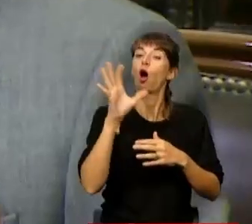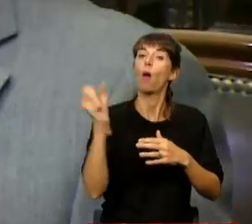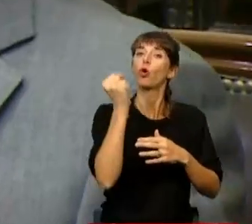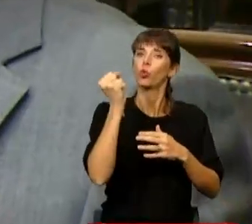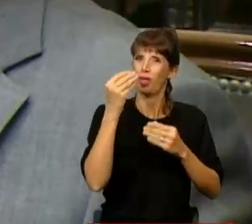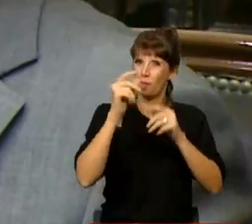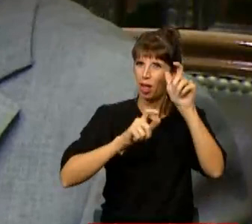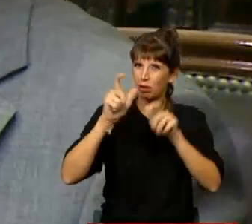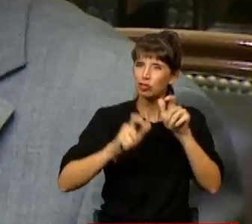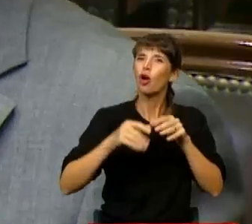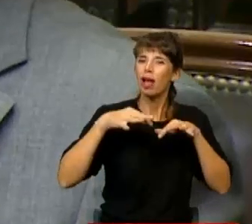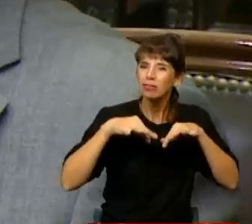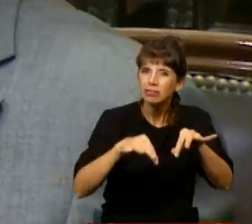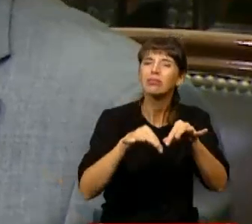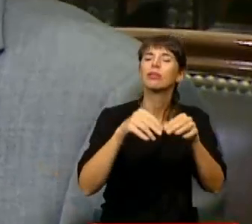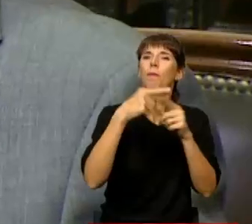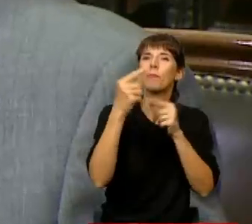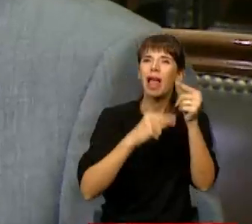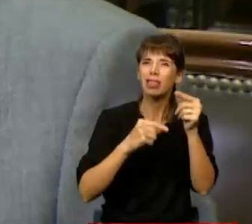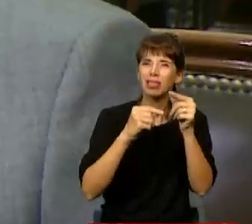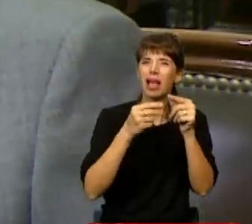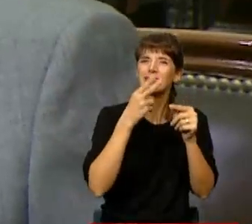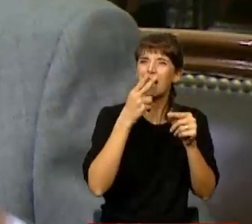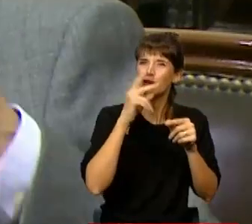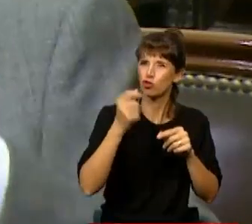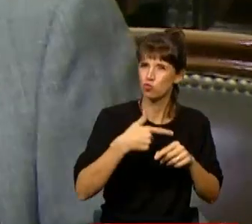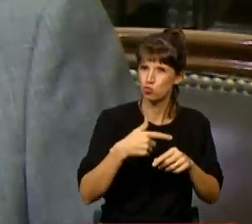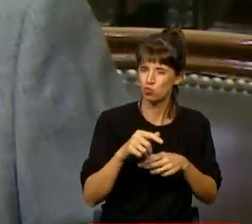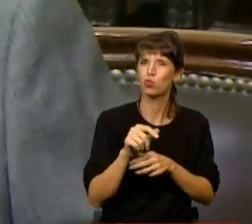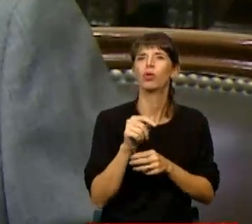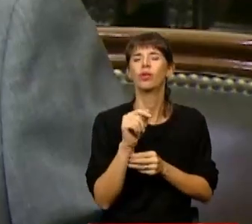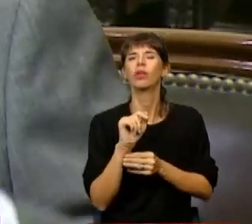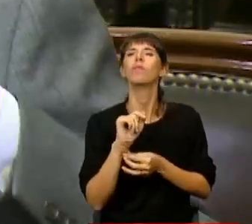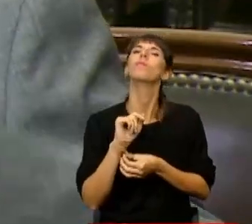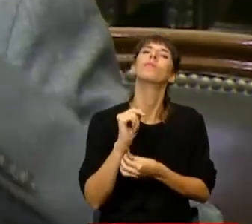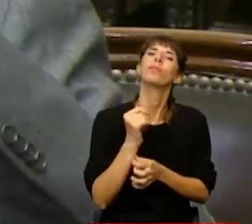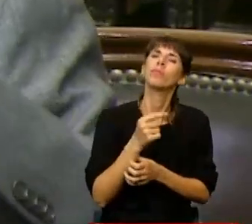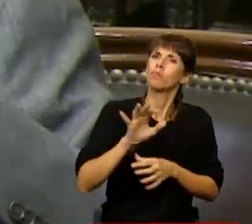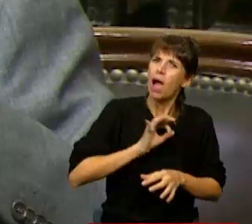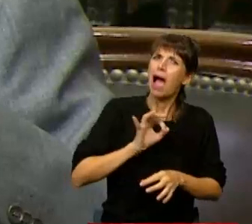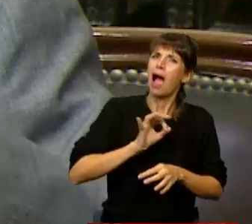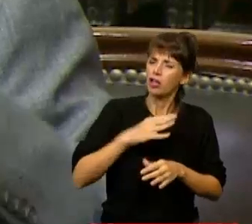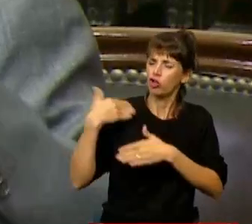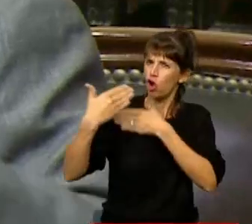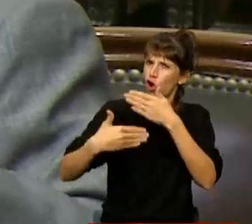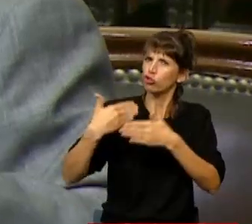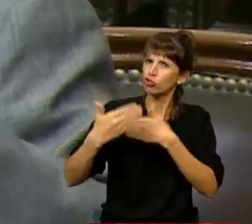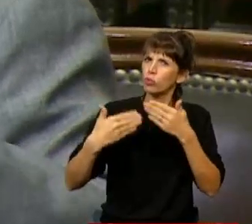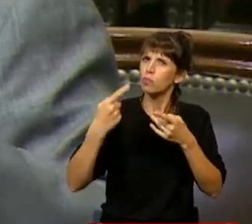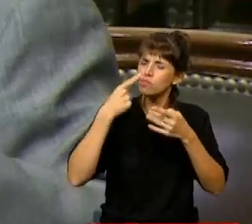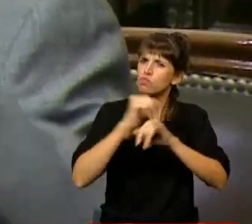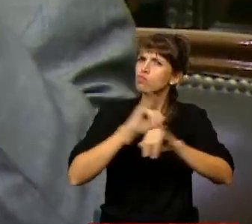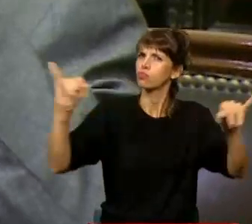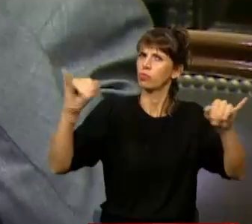Y fíjese qué interesante, el tema del tabaco y el tema del cigarrillo costó años hacer ver